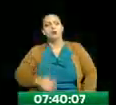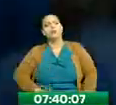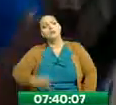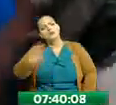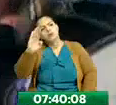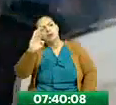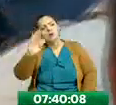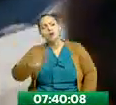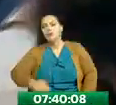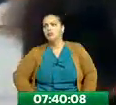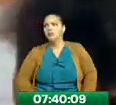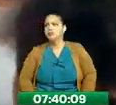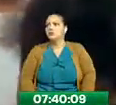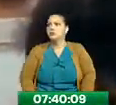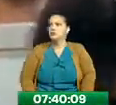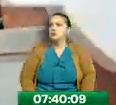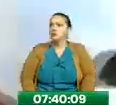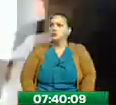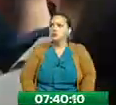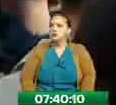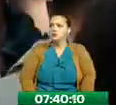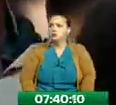carro.